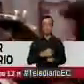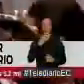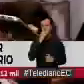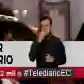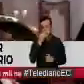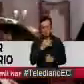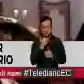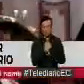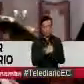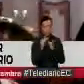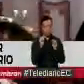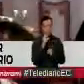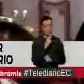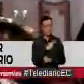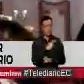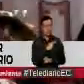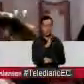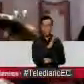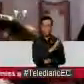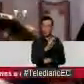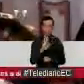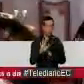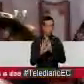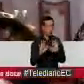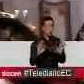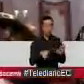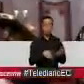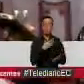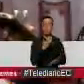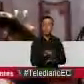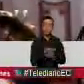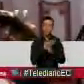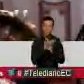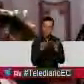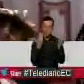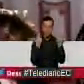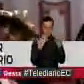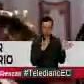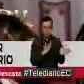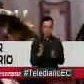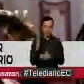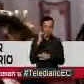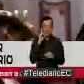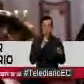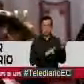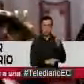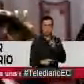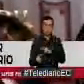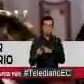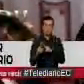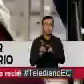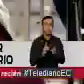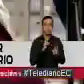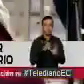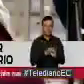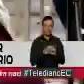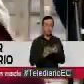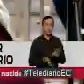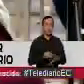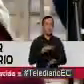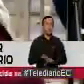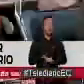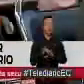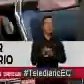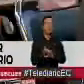una verdadera autonomía las universidades para que ellos propongan un sistema de evaluación y un sistema de ingreso. La